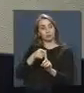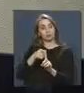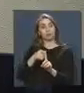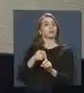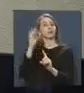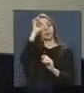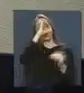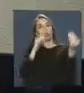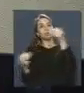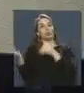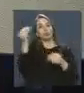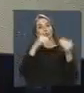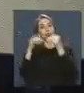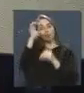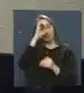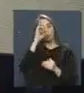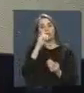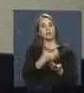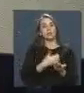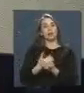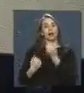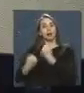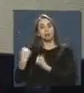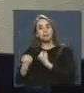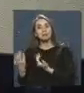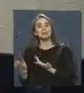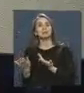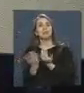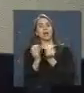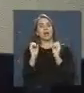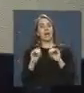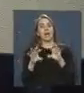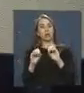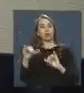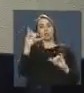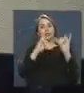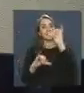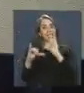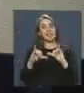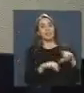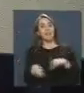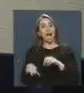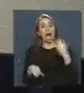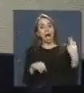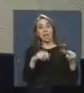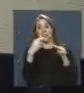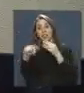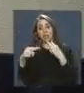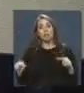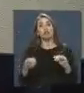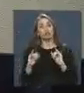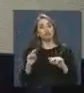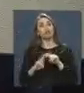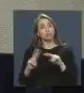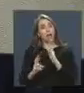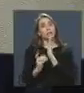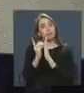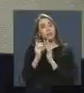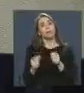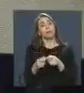actividades turísticas, las actividades económicas, educativas y científicas se desarrollen y además se